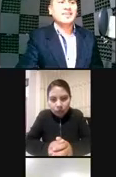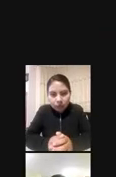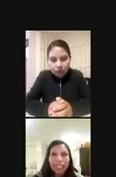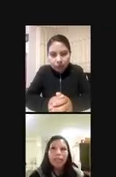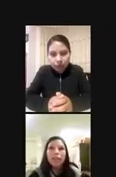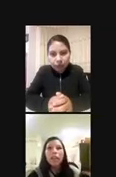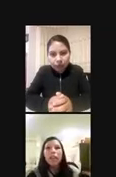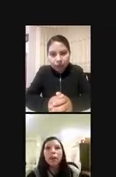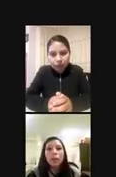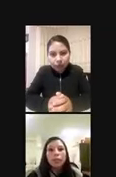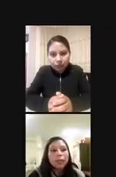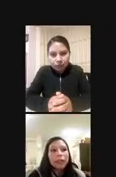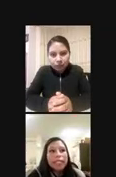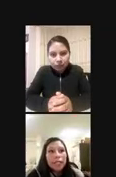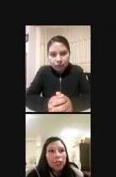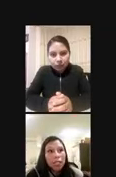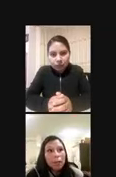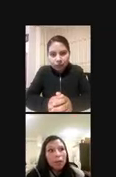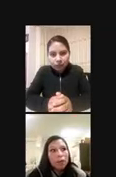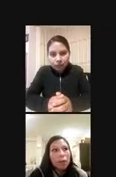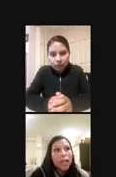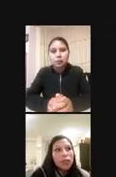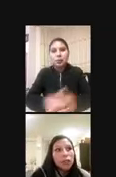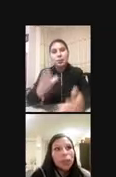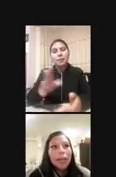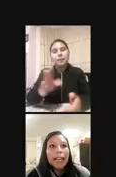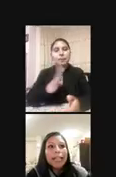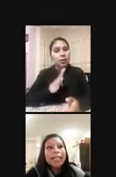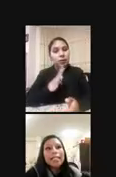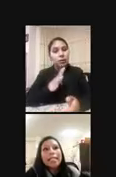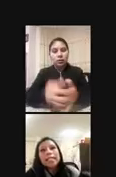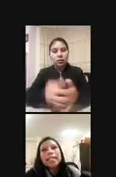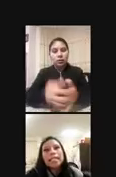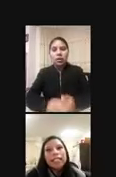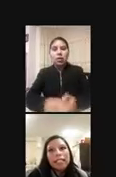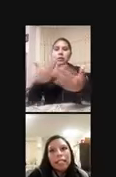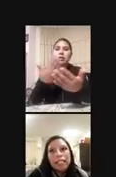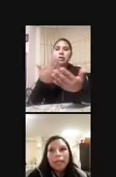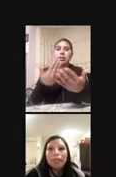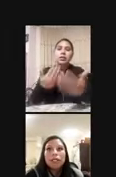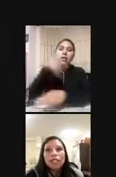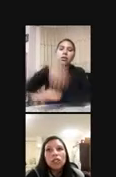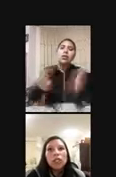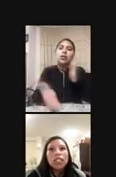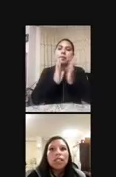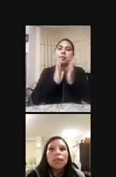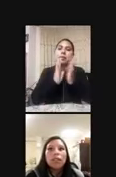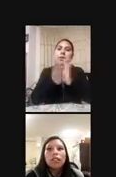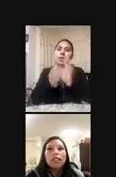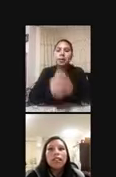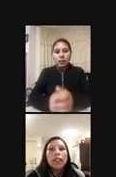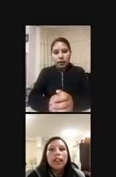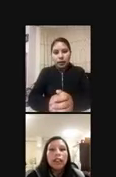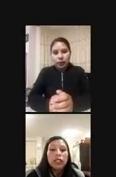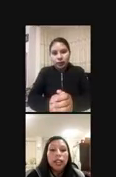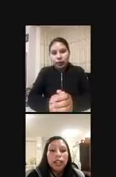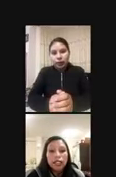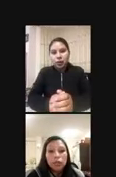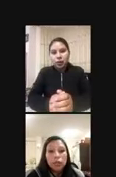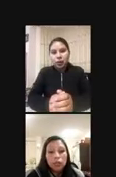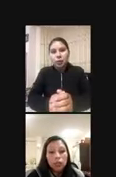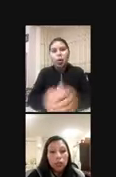Muchas gracias. Bueno, esta noche vamos a hablar sobre características clínicas y manifestaciones que vamos a